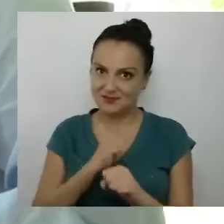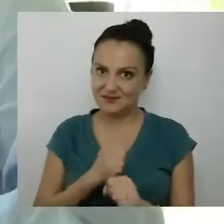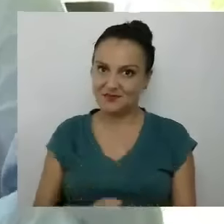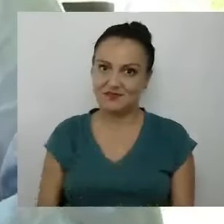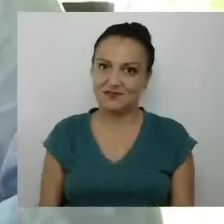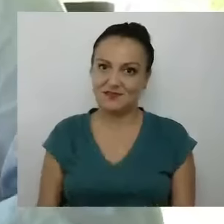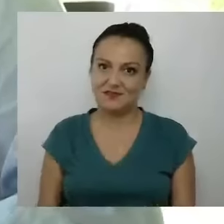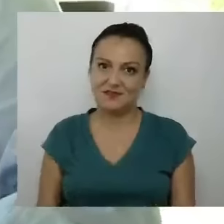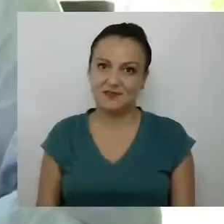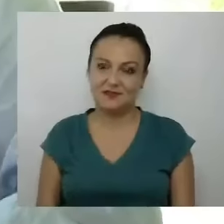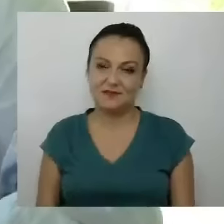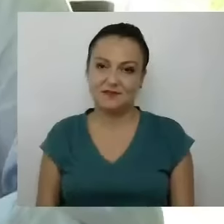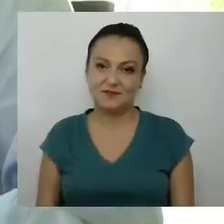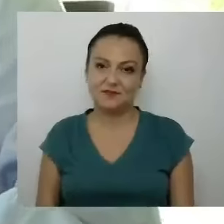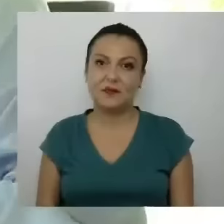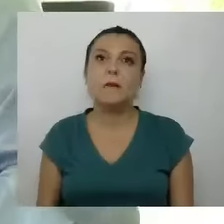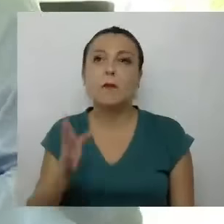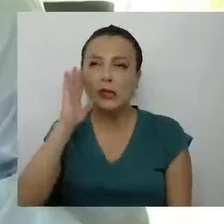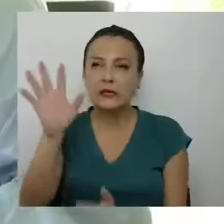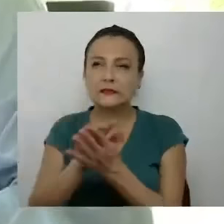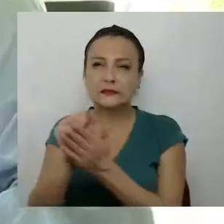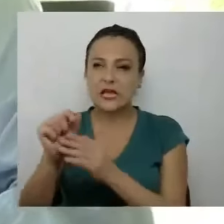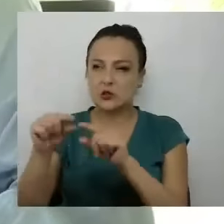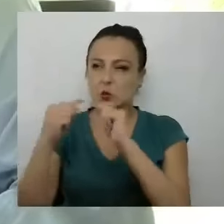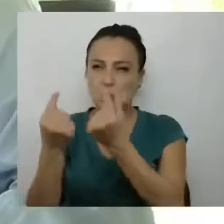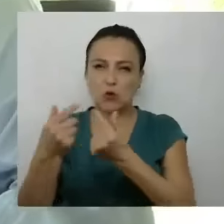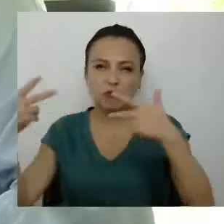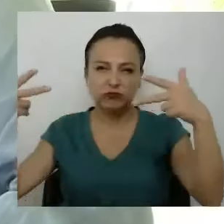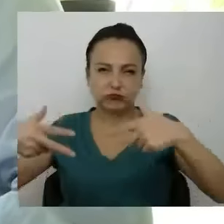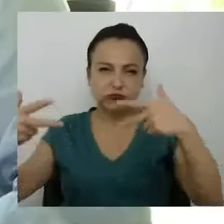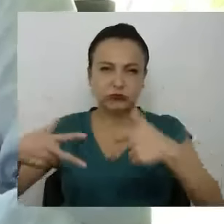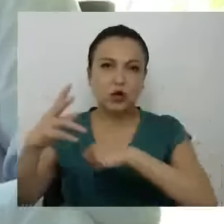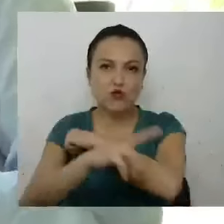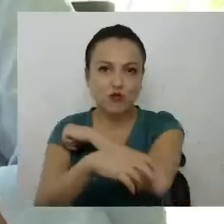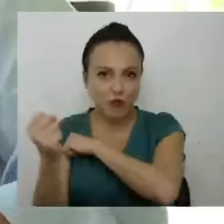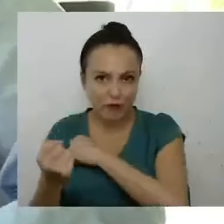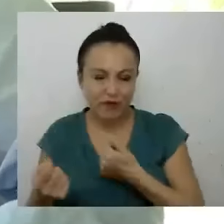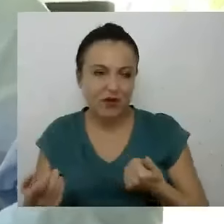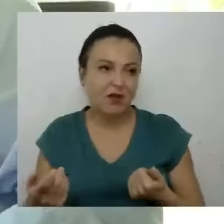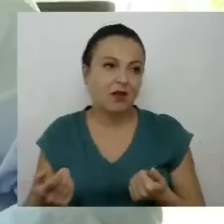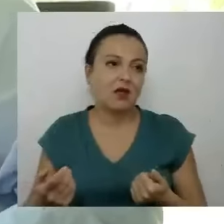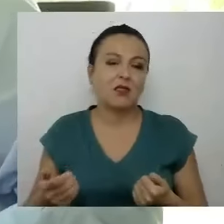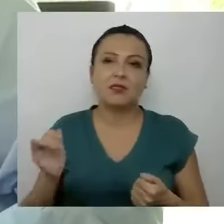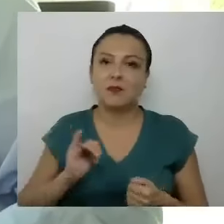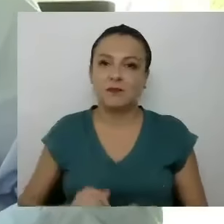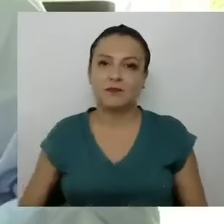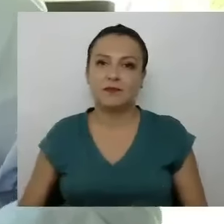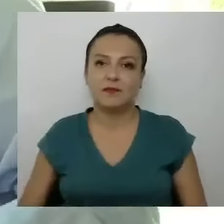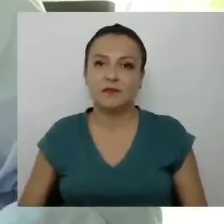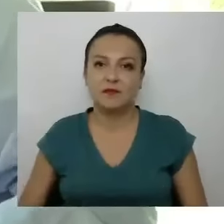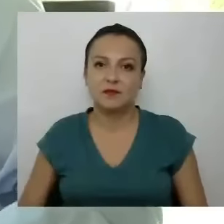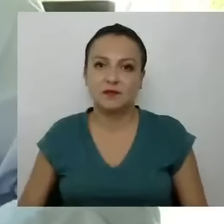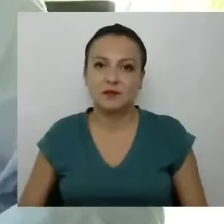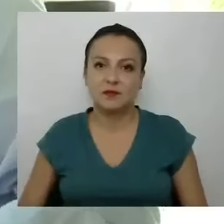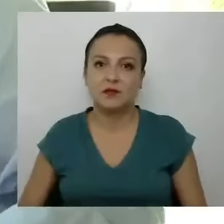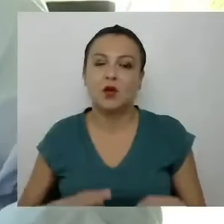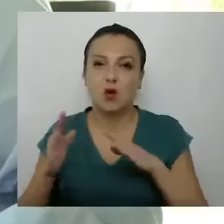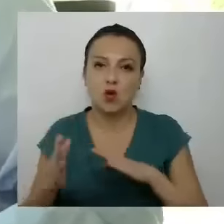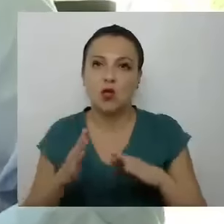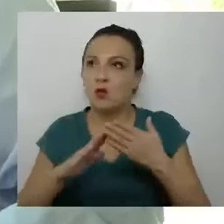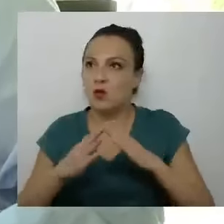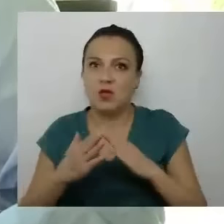para erradicar esas bandas juveniles de los Chapulines y para ir poniendo orden en una ciudad que no